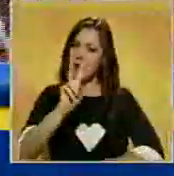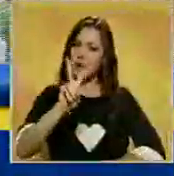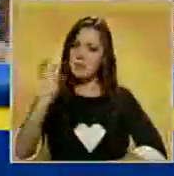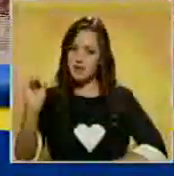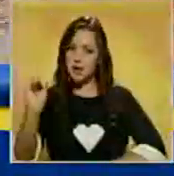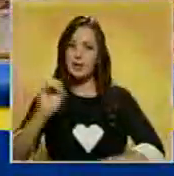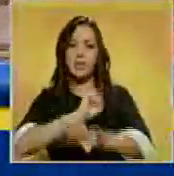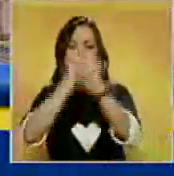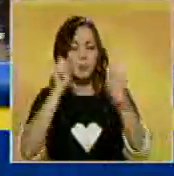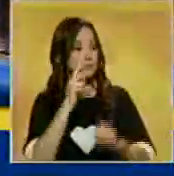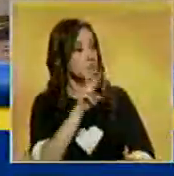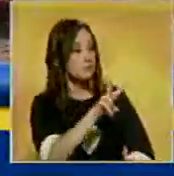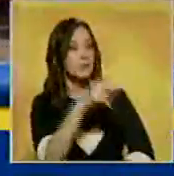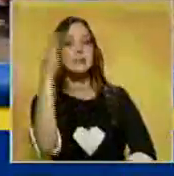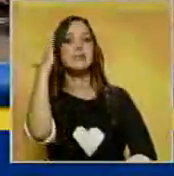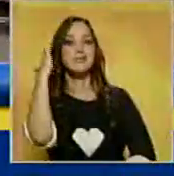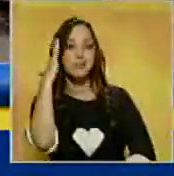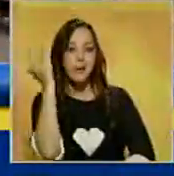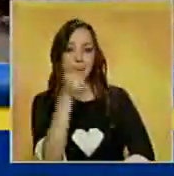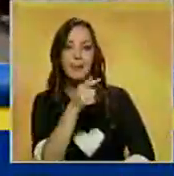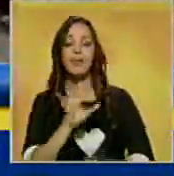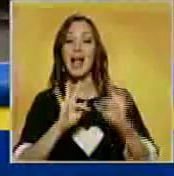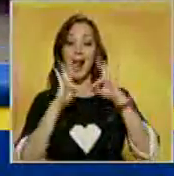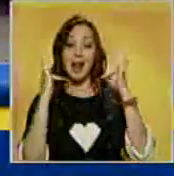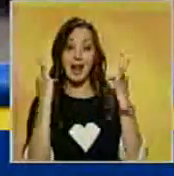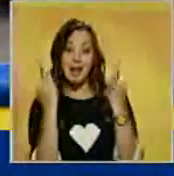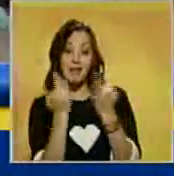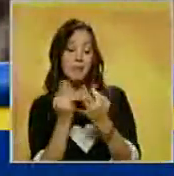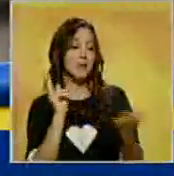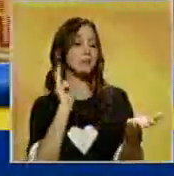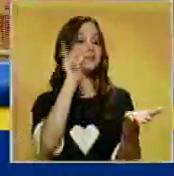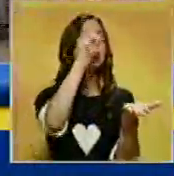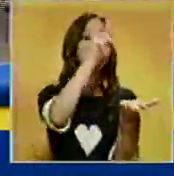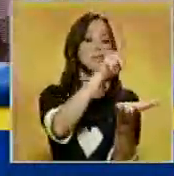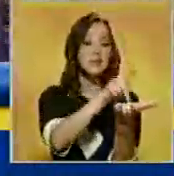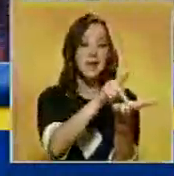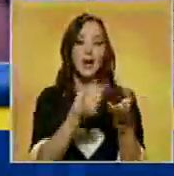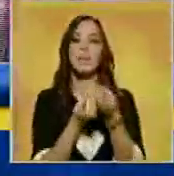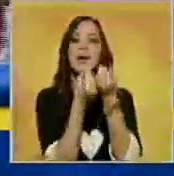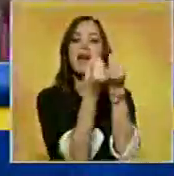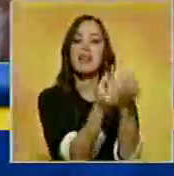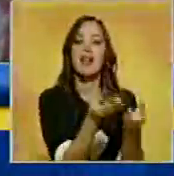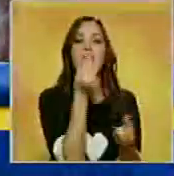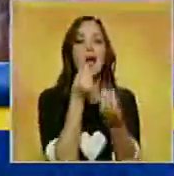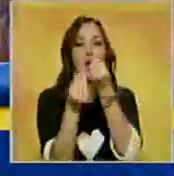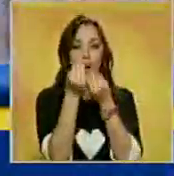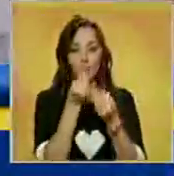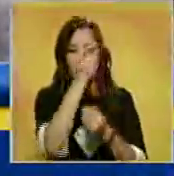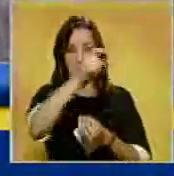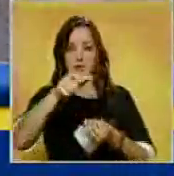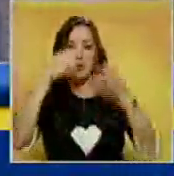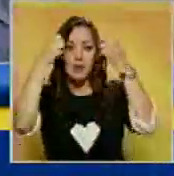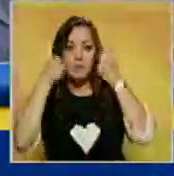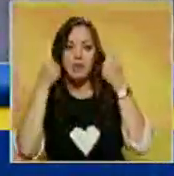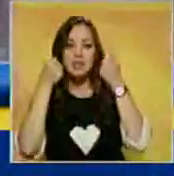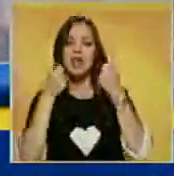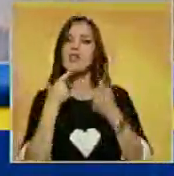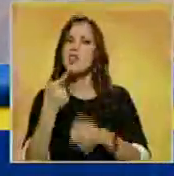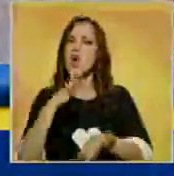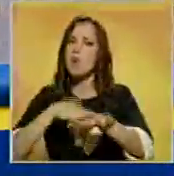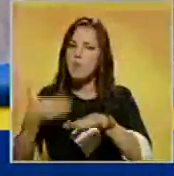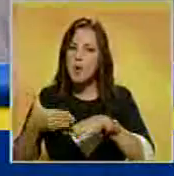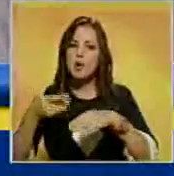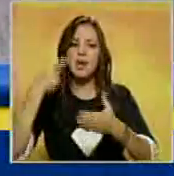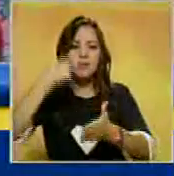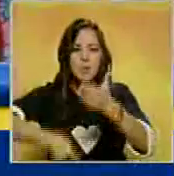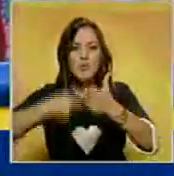Familiares de internos que desde tempranas horas llegaron al centro de arrestos para suministrar alimentos a sus parientes detenidos, rechazaron el cierre de acceso